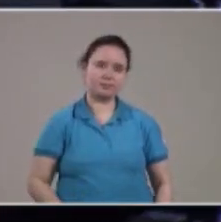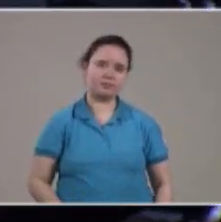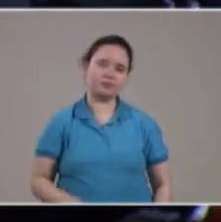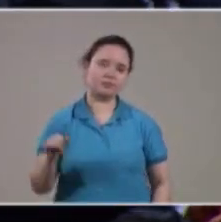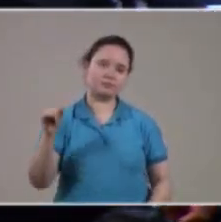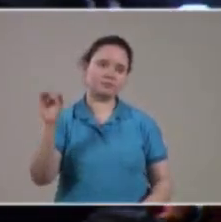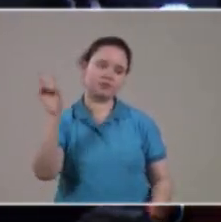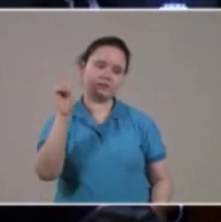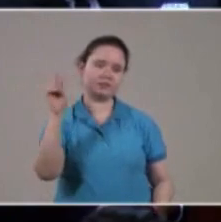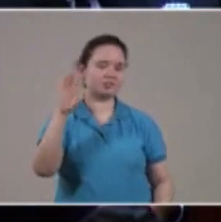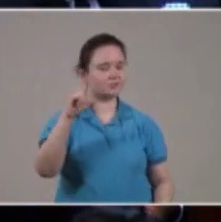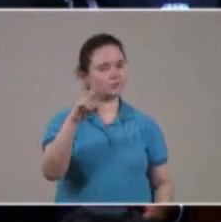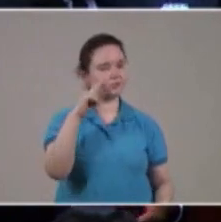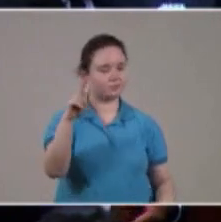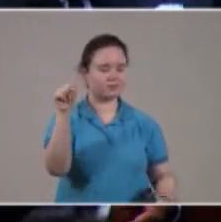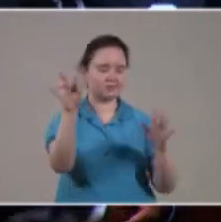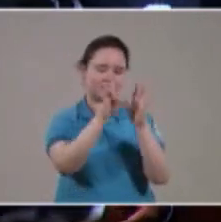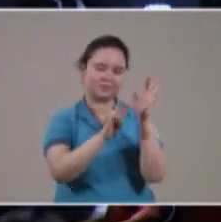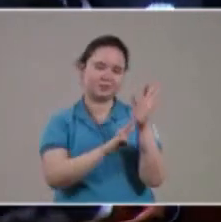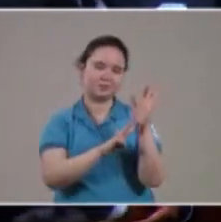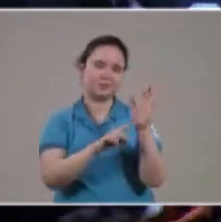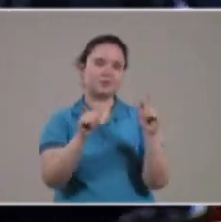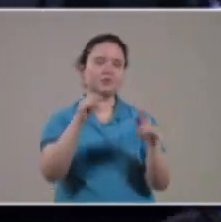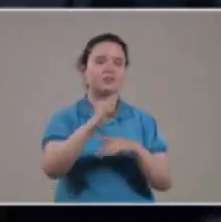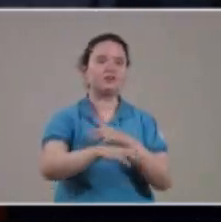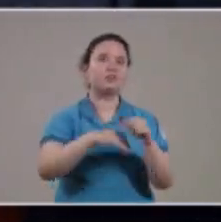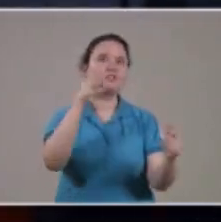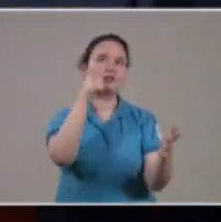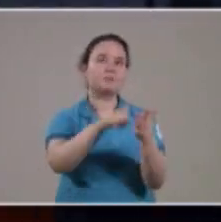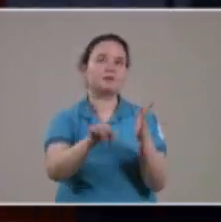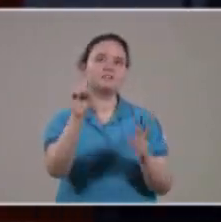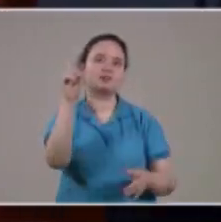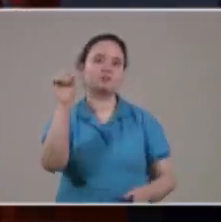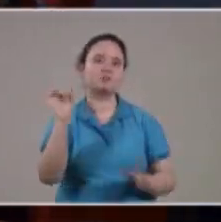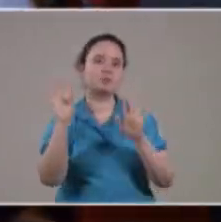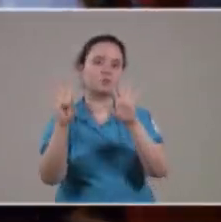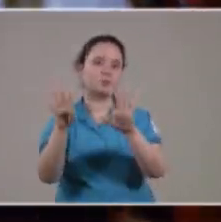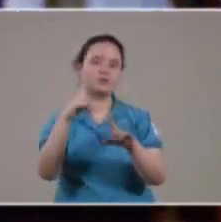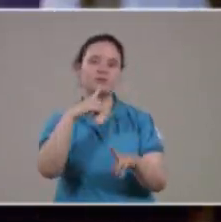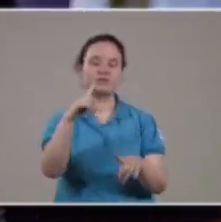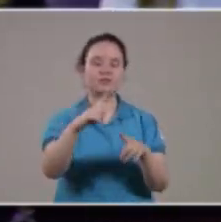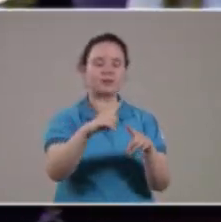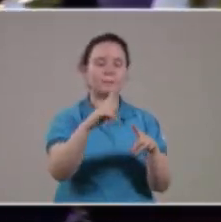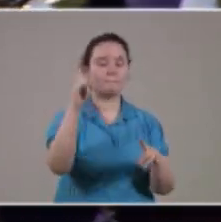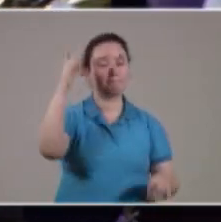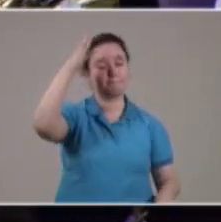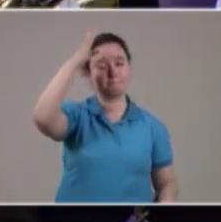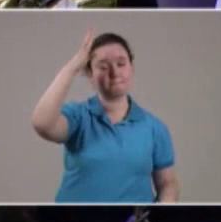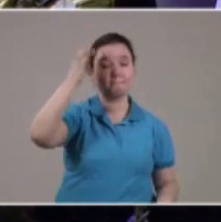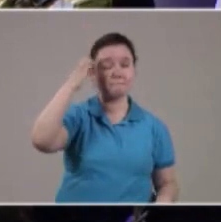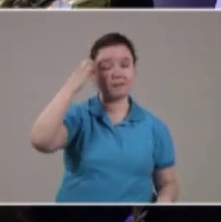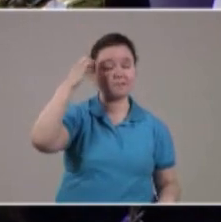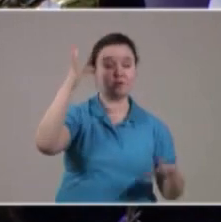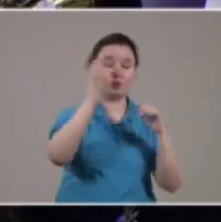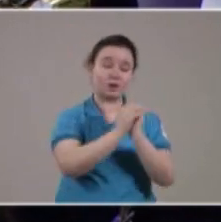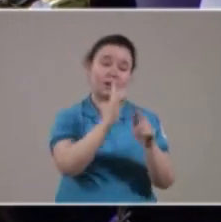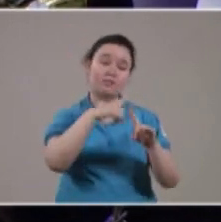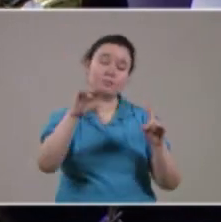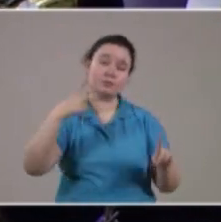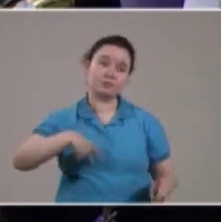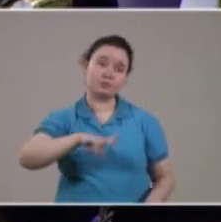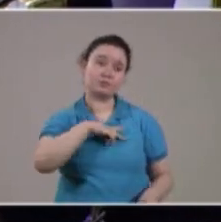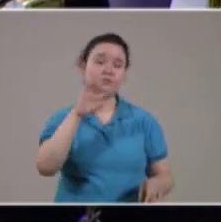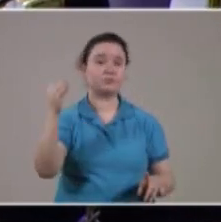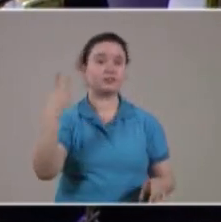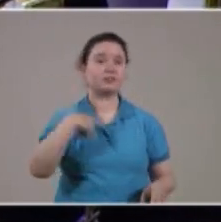este versículo, sino toqué Filipenses 1:9, donde dice que Pablo oraba por nosotros para que nuestro amor abundara